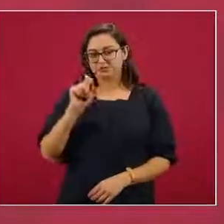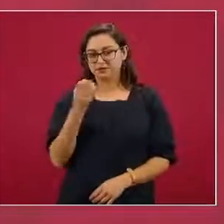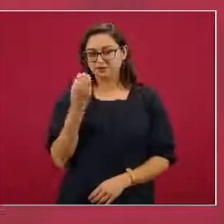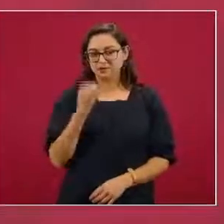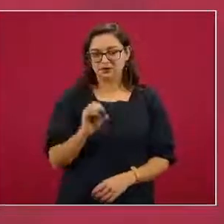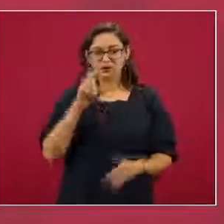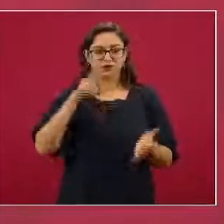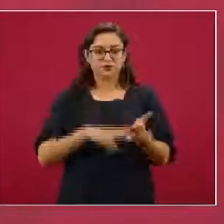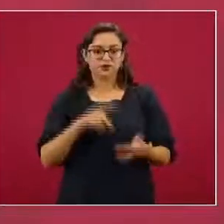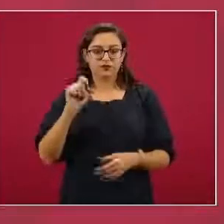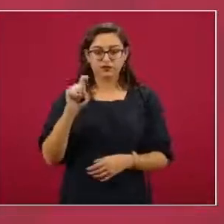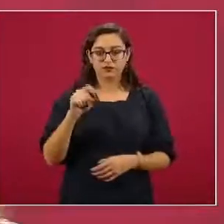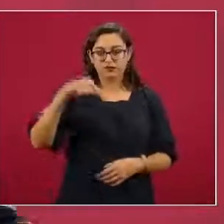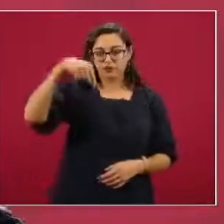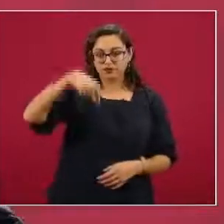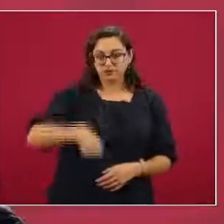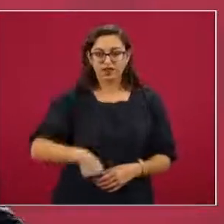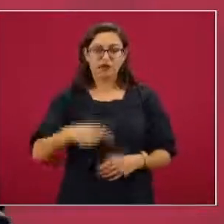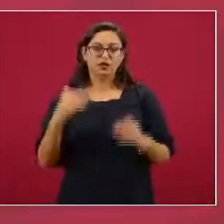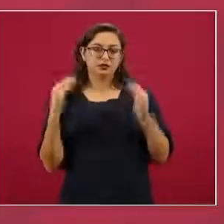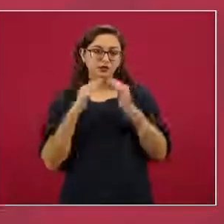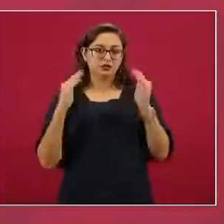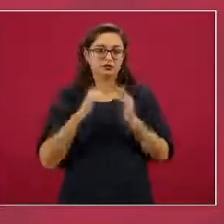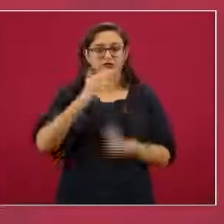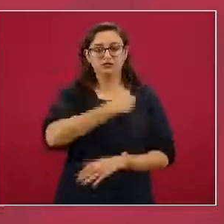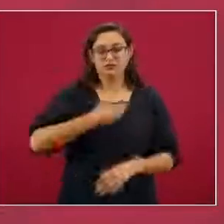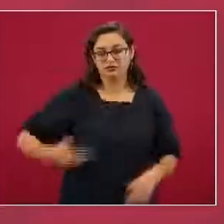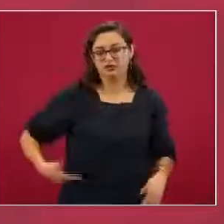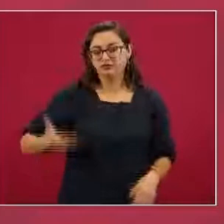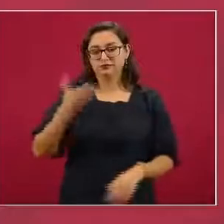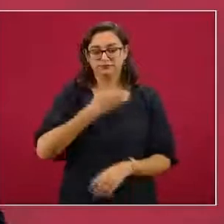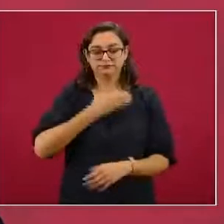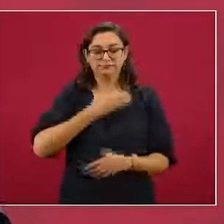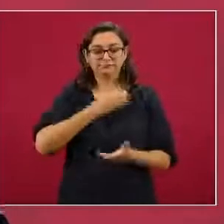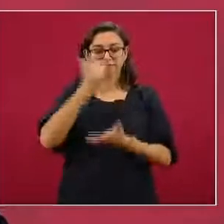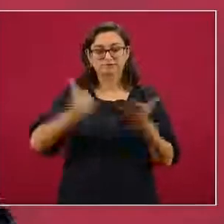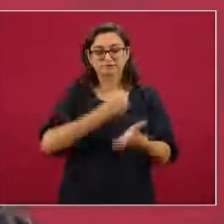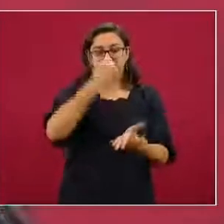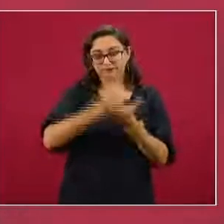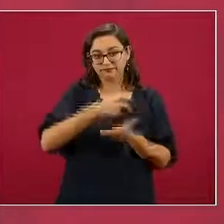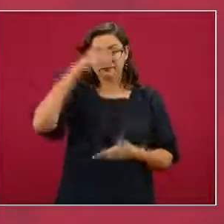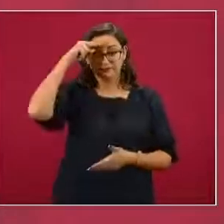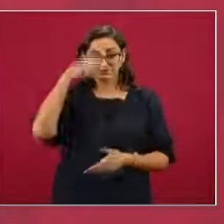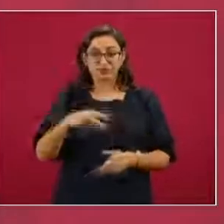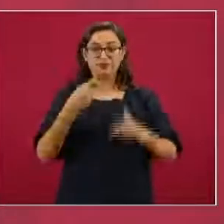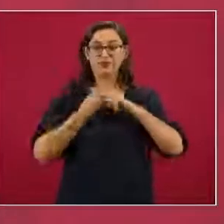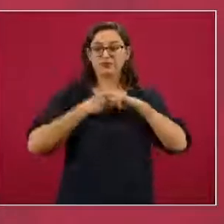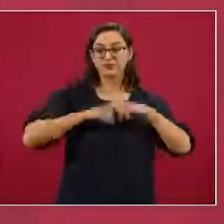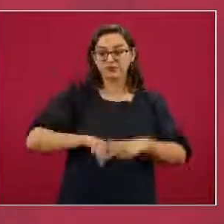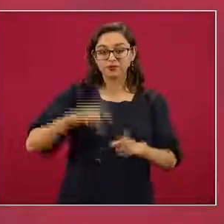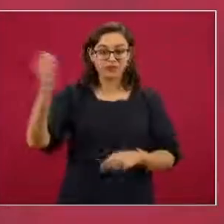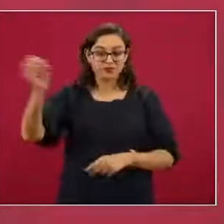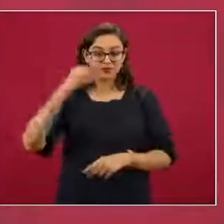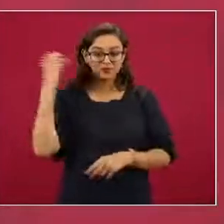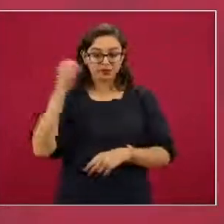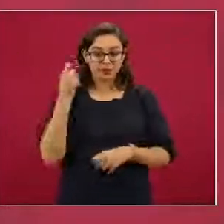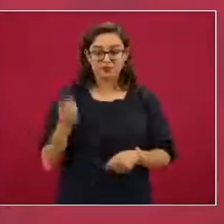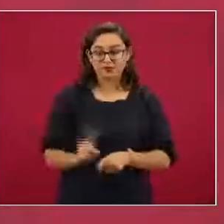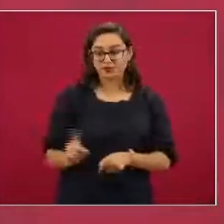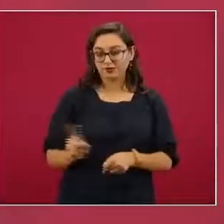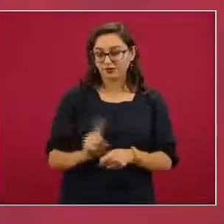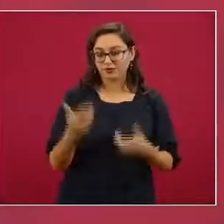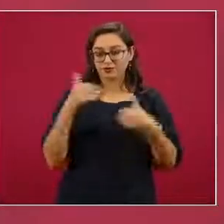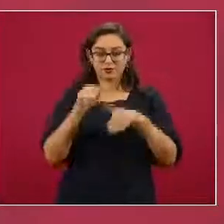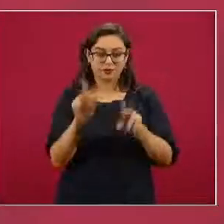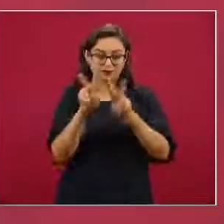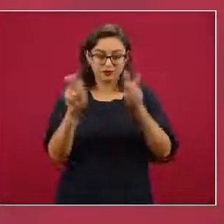Palacio Nacional de México, en la Ciudad de México, y voy a iniciar la conferencia de prensa diaria sobre